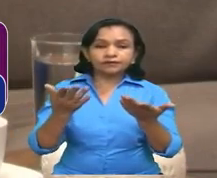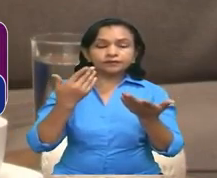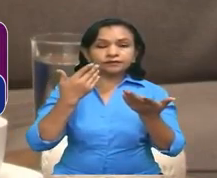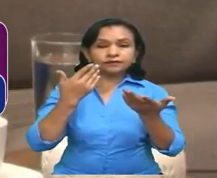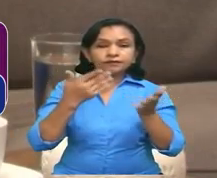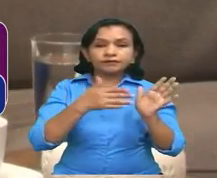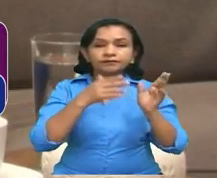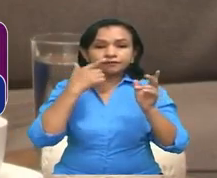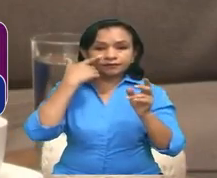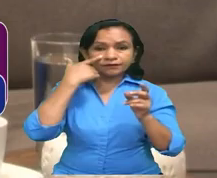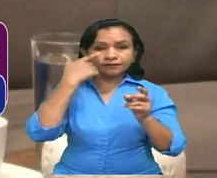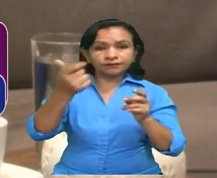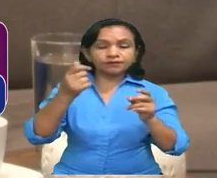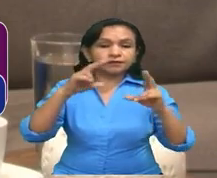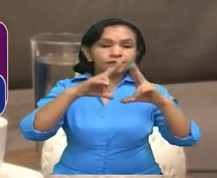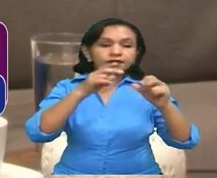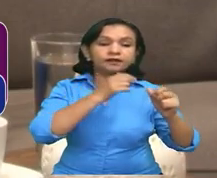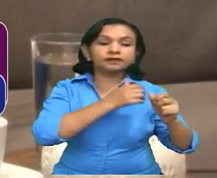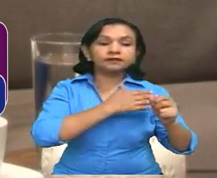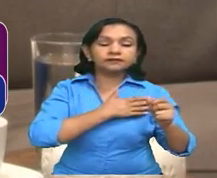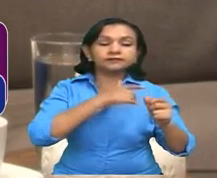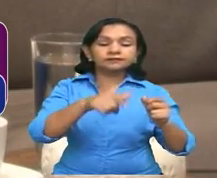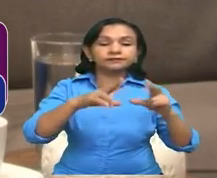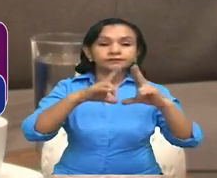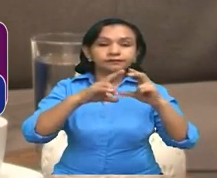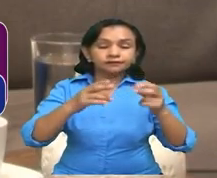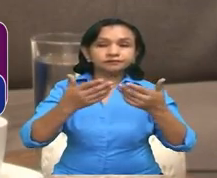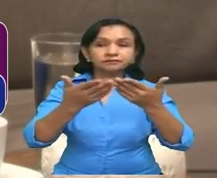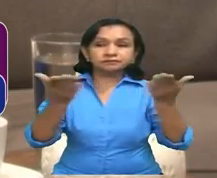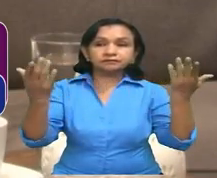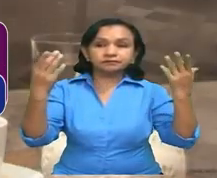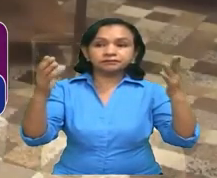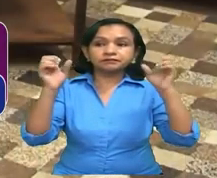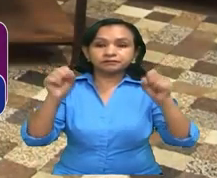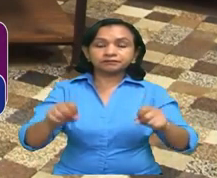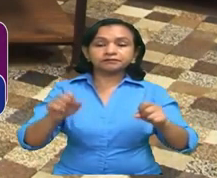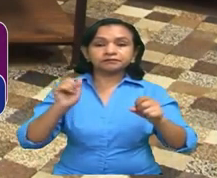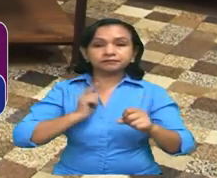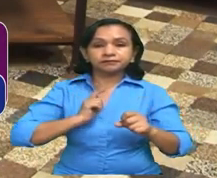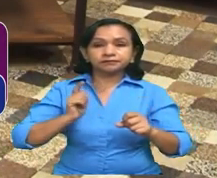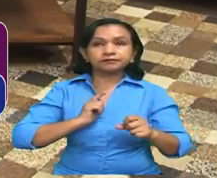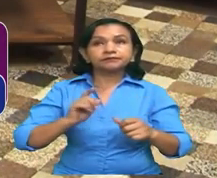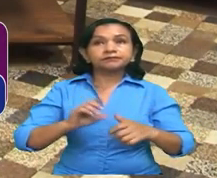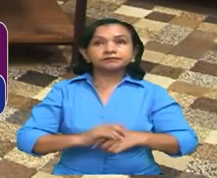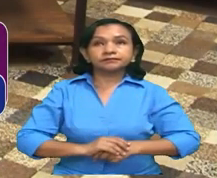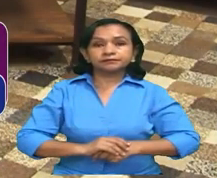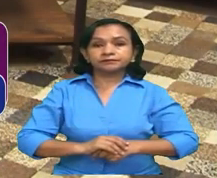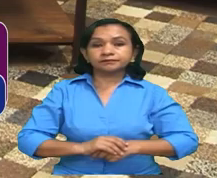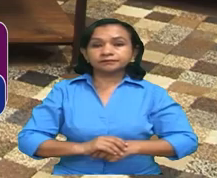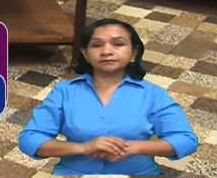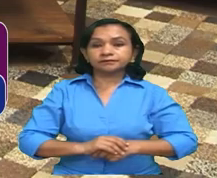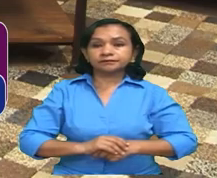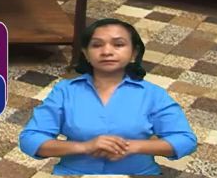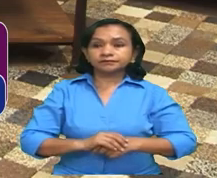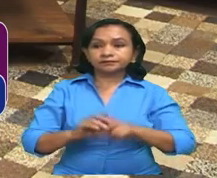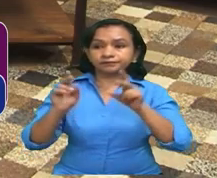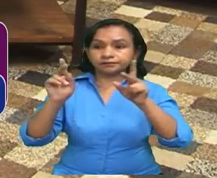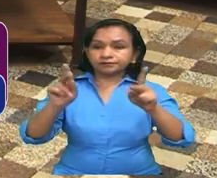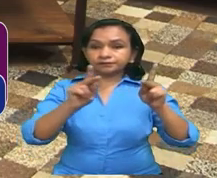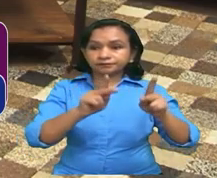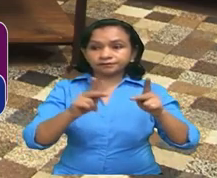muy importante para nuestros empresarios nicaragüenses, ya que pudieron tener la oportunidad de tener ese contacto directo con los mayoristas que